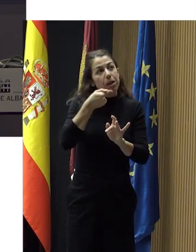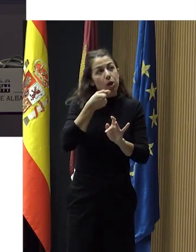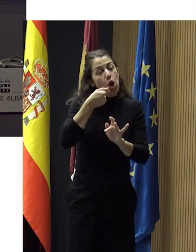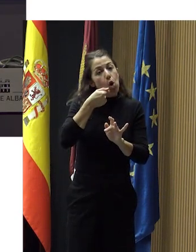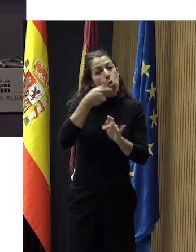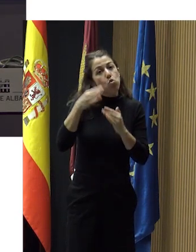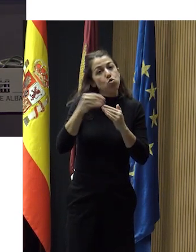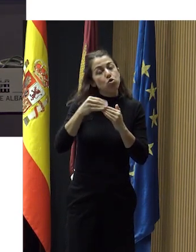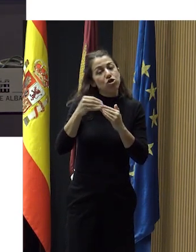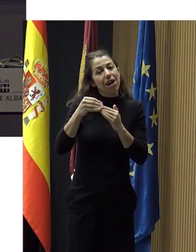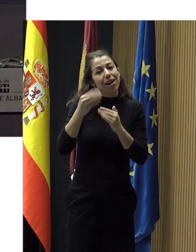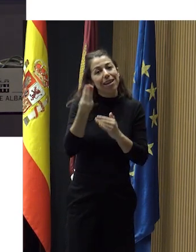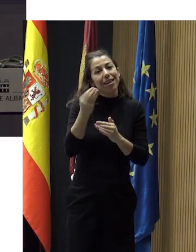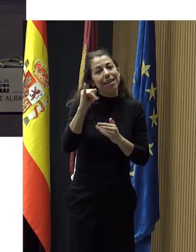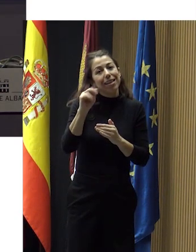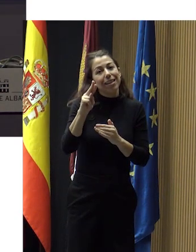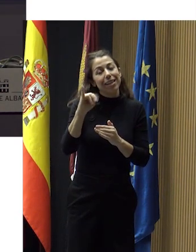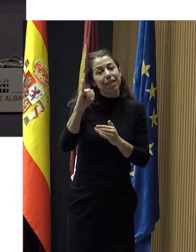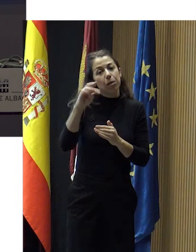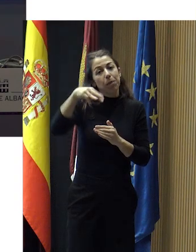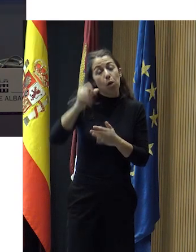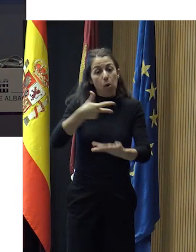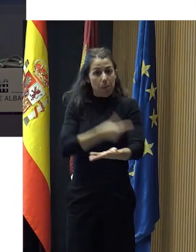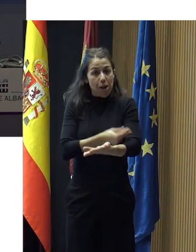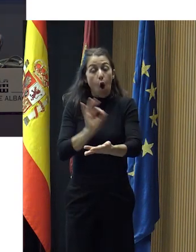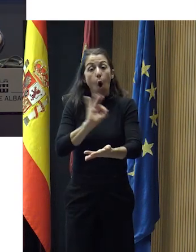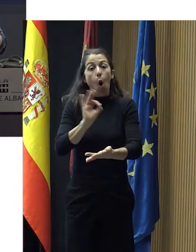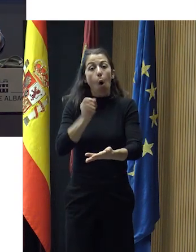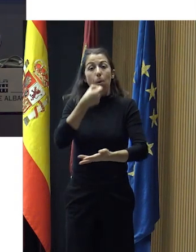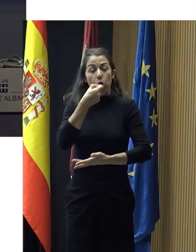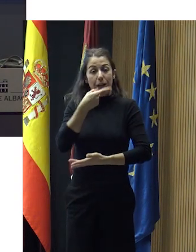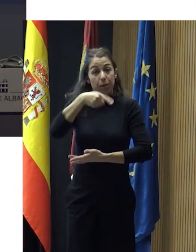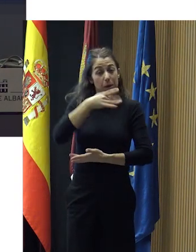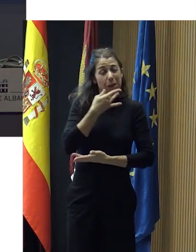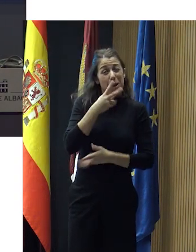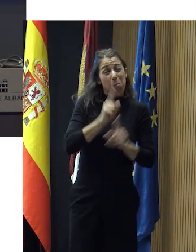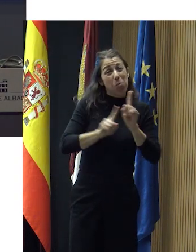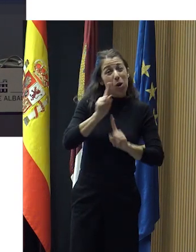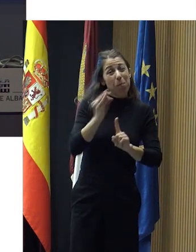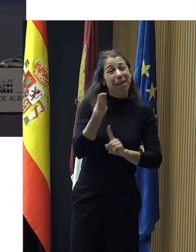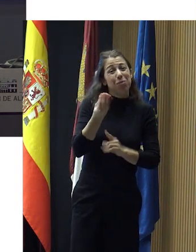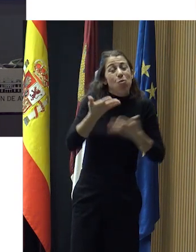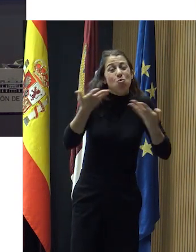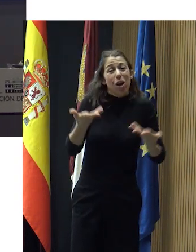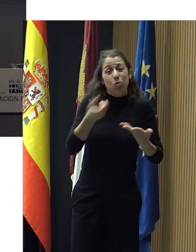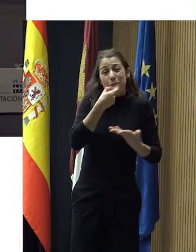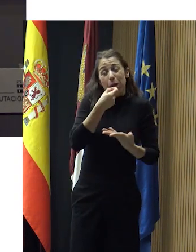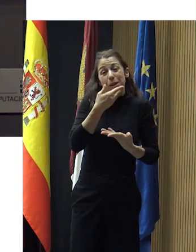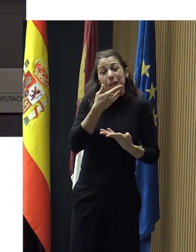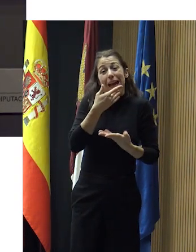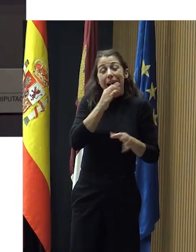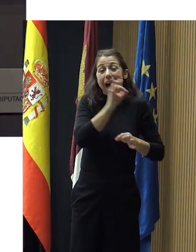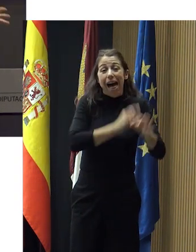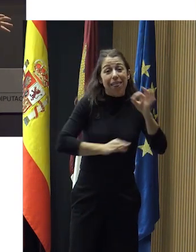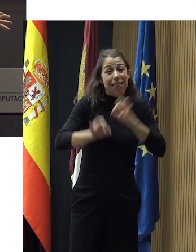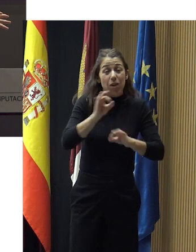usar quimioterapia sistémica o también oral. El problema de la quimioterapia es que es un medicamento que lo que va a afectar es a todas las